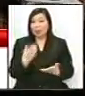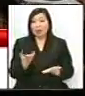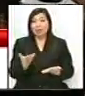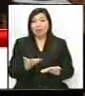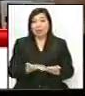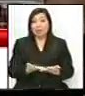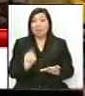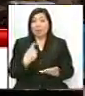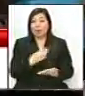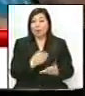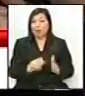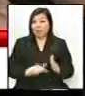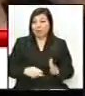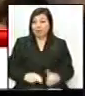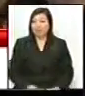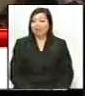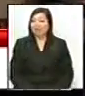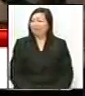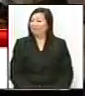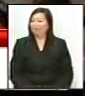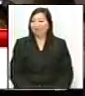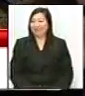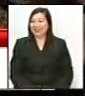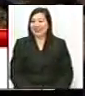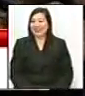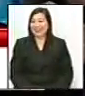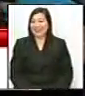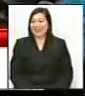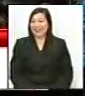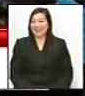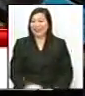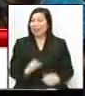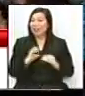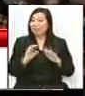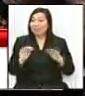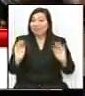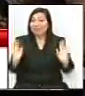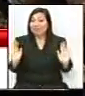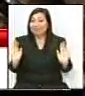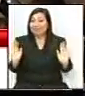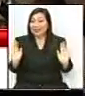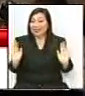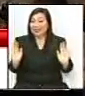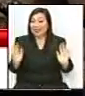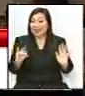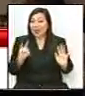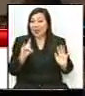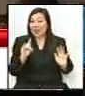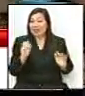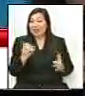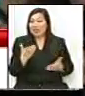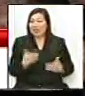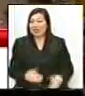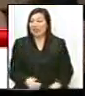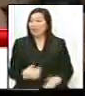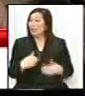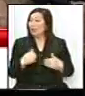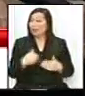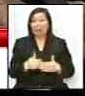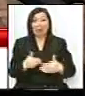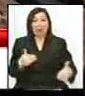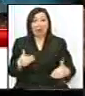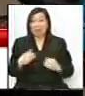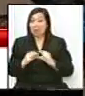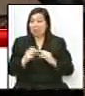servido para que usted suba en las encuestas. No, pero yo no he tomado... algunas decisiones que estaban conociendo que pareciera... Yo no he tomado distancia